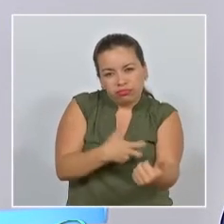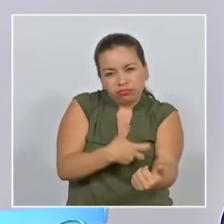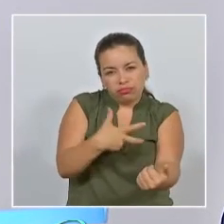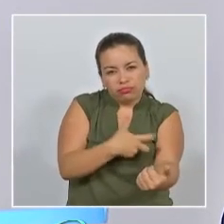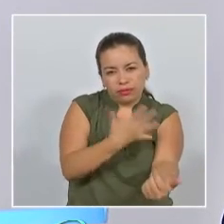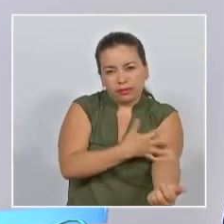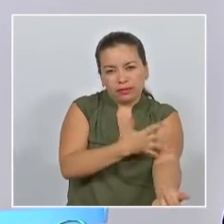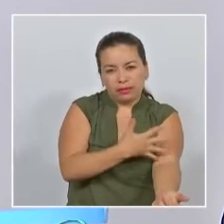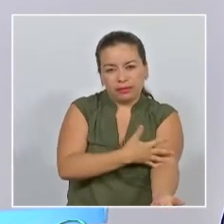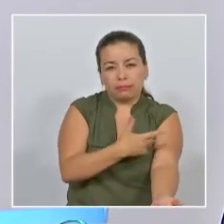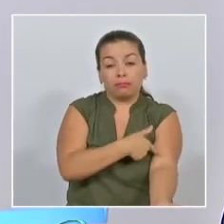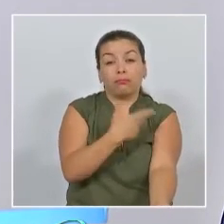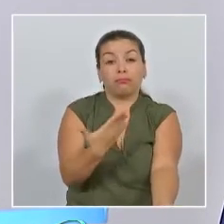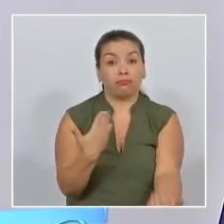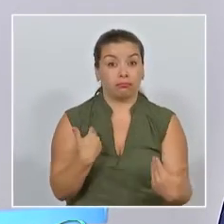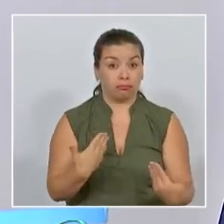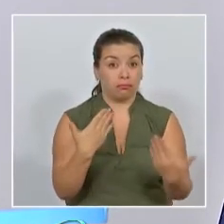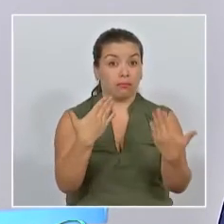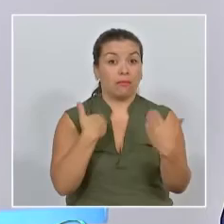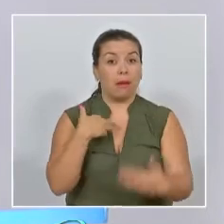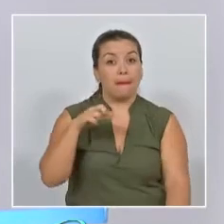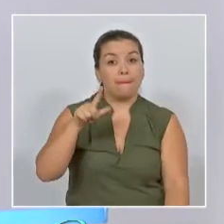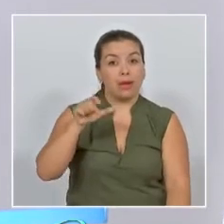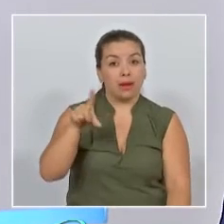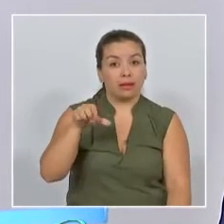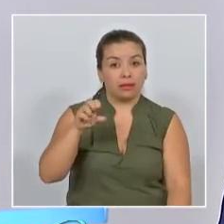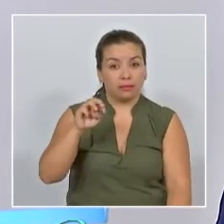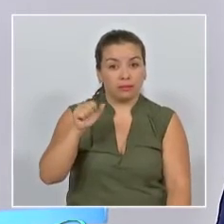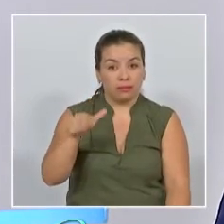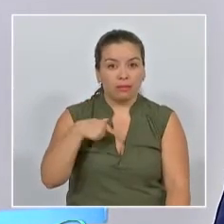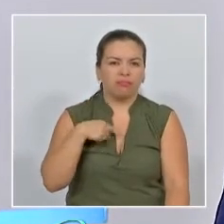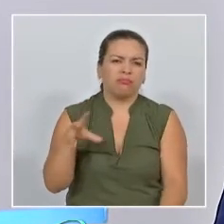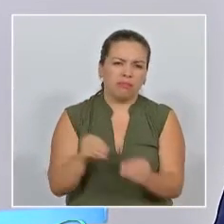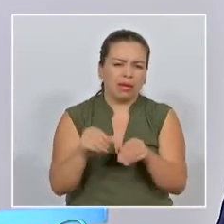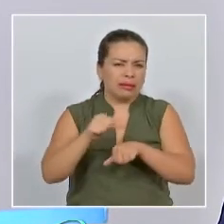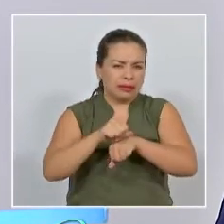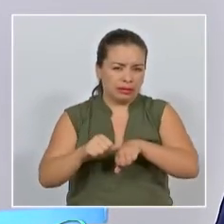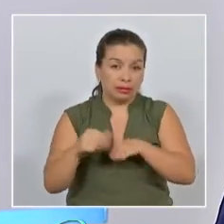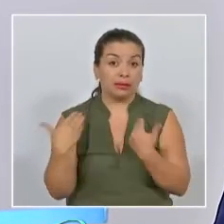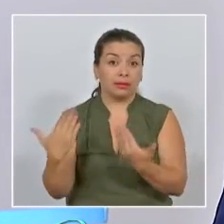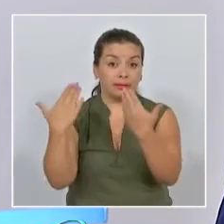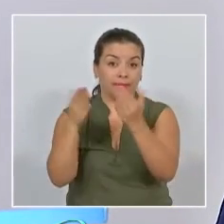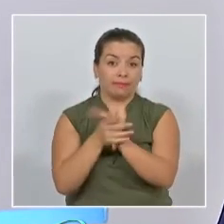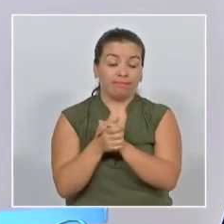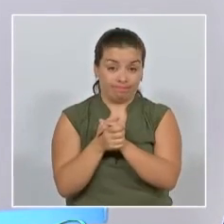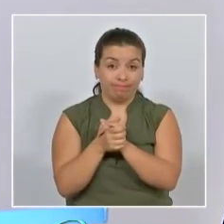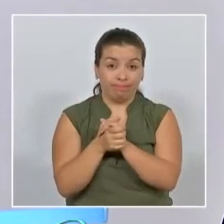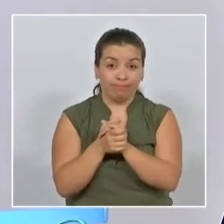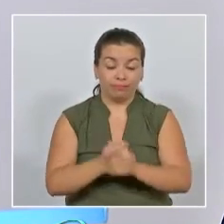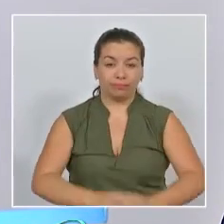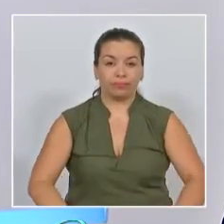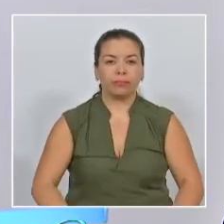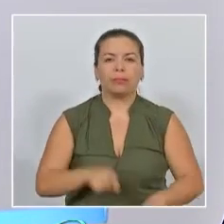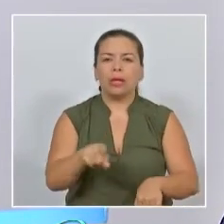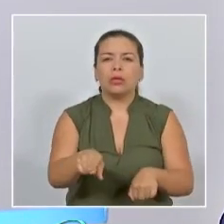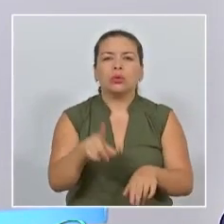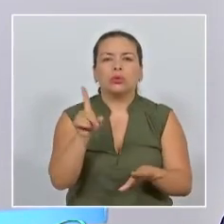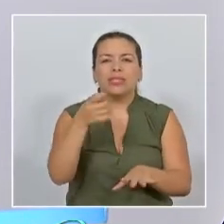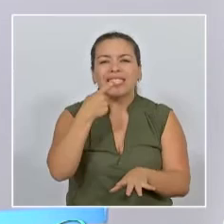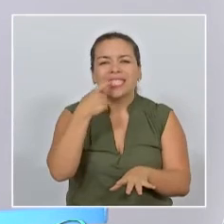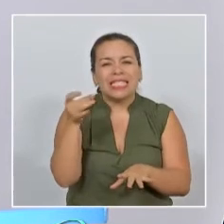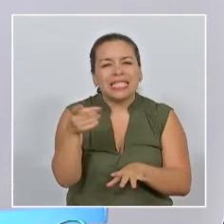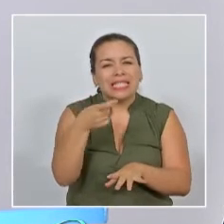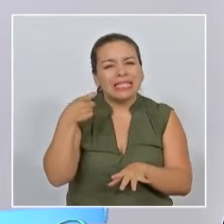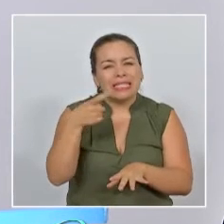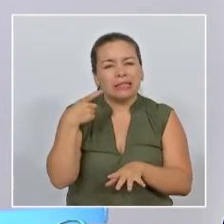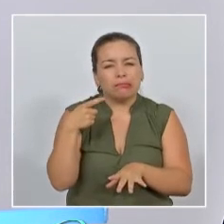maravilloso. Con la plasma de la misma persona, más todo el acto quirúrgico. Estas son metales que son costosos,